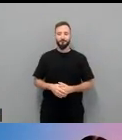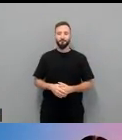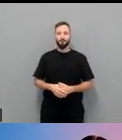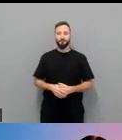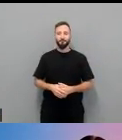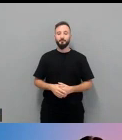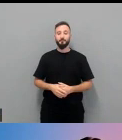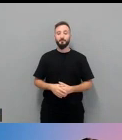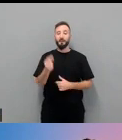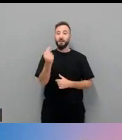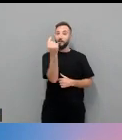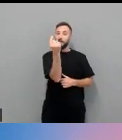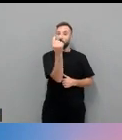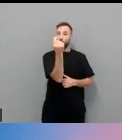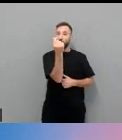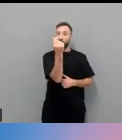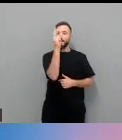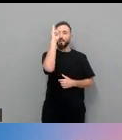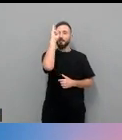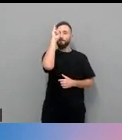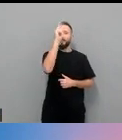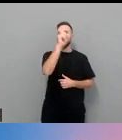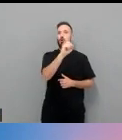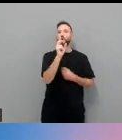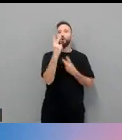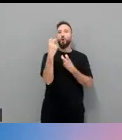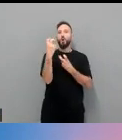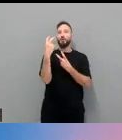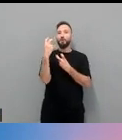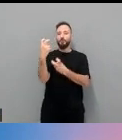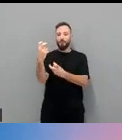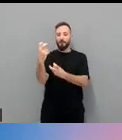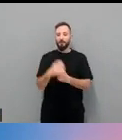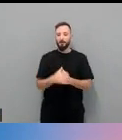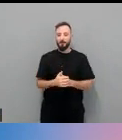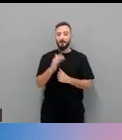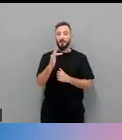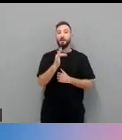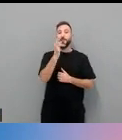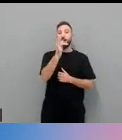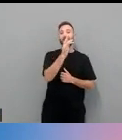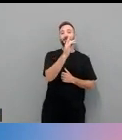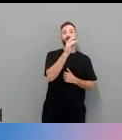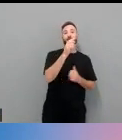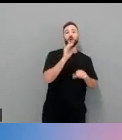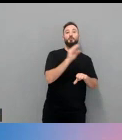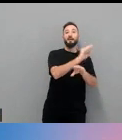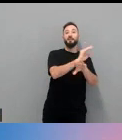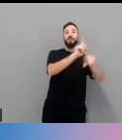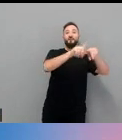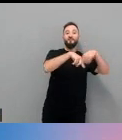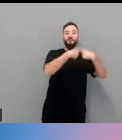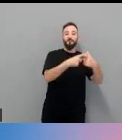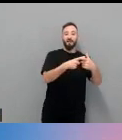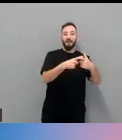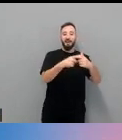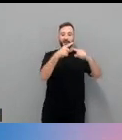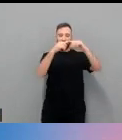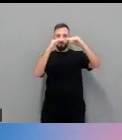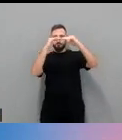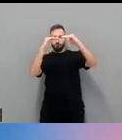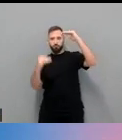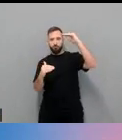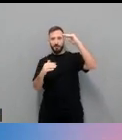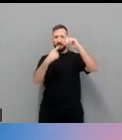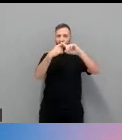las cuantías de la pensión no contributiva y las cuantías de la prestación familiar en ese cuadro que difieren un poco. Primero,